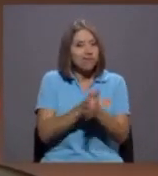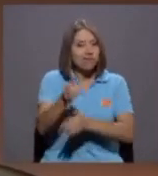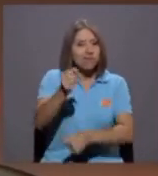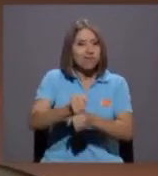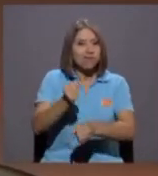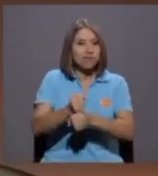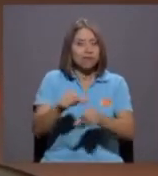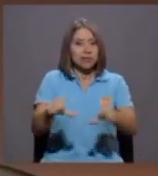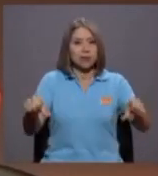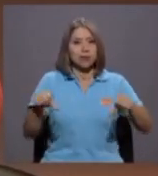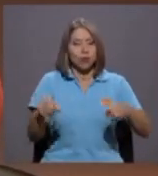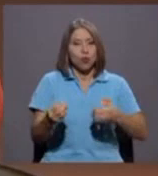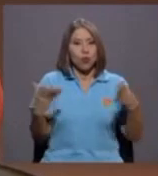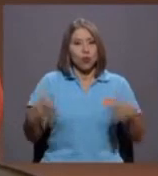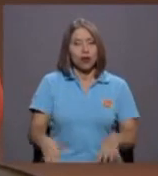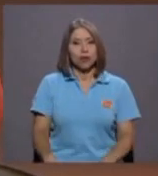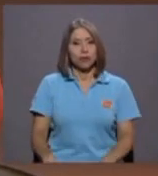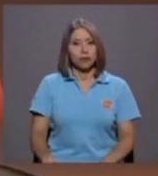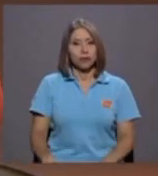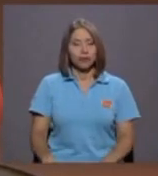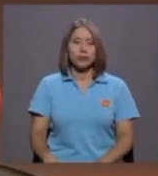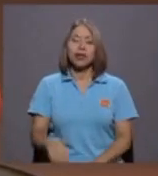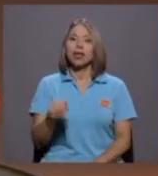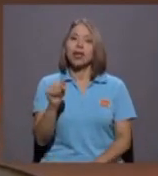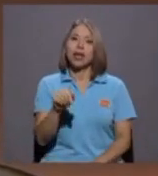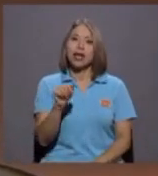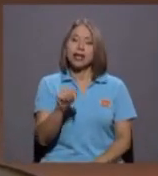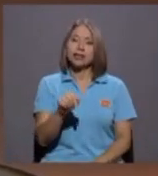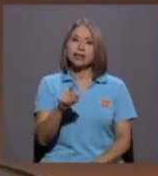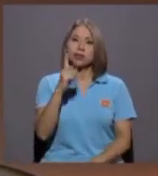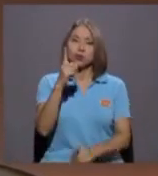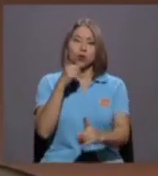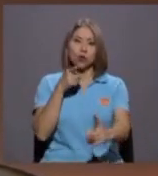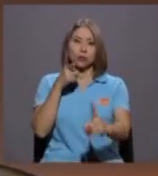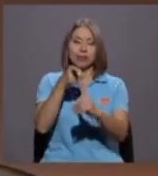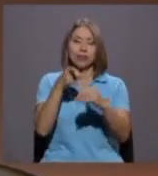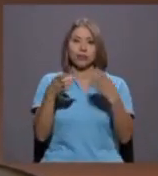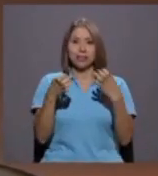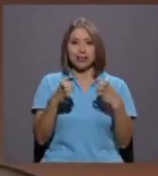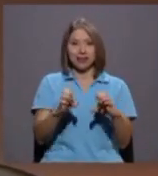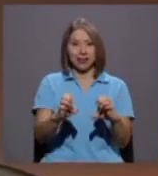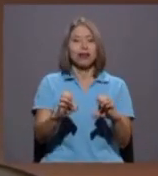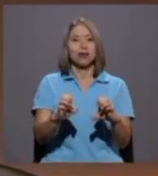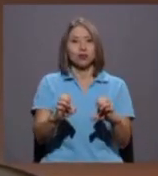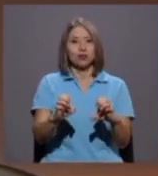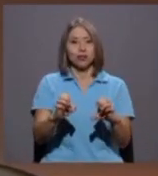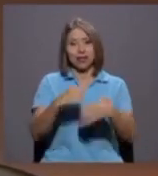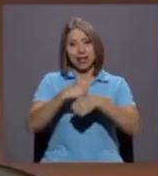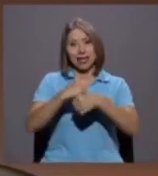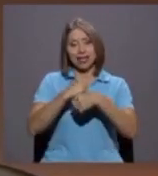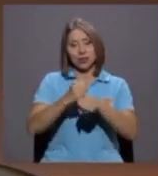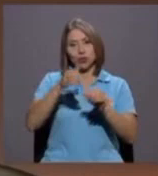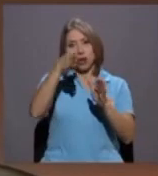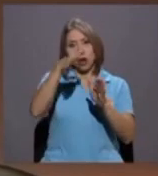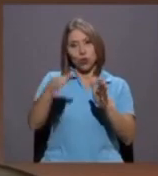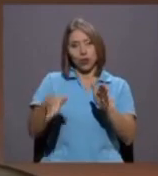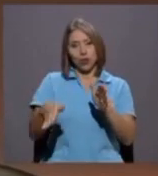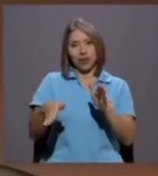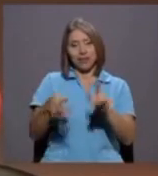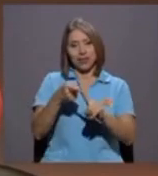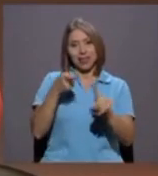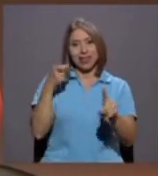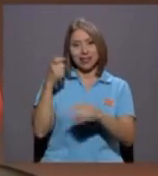público. Ese es uno, digamos, de los objetivos estratégicos que se formuló la Contraloría desde